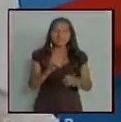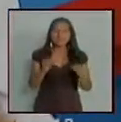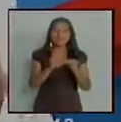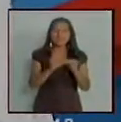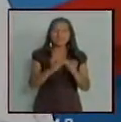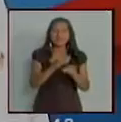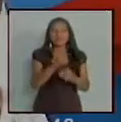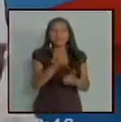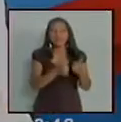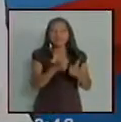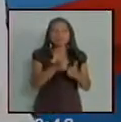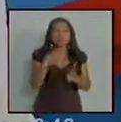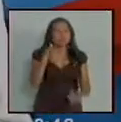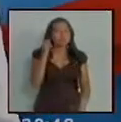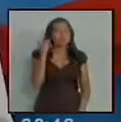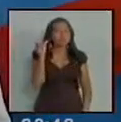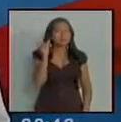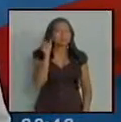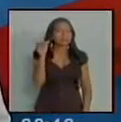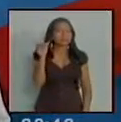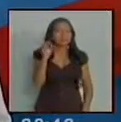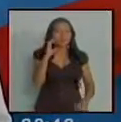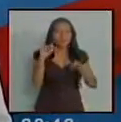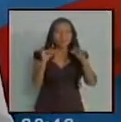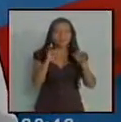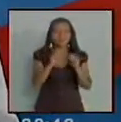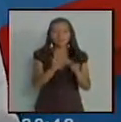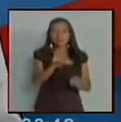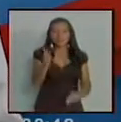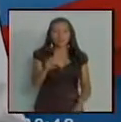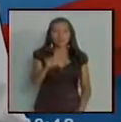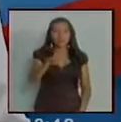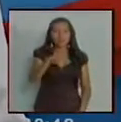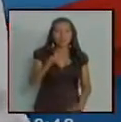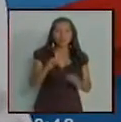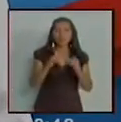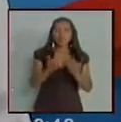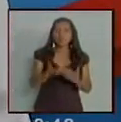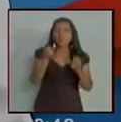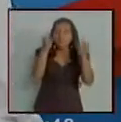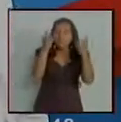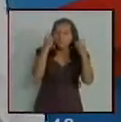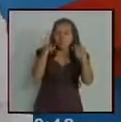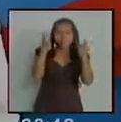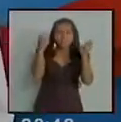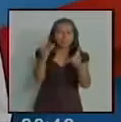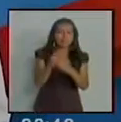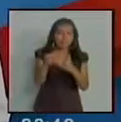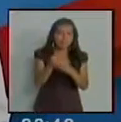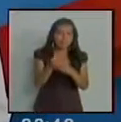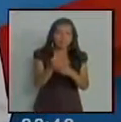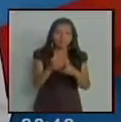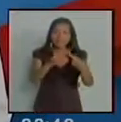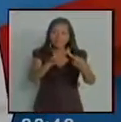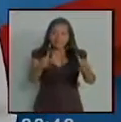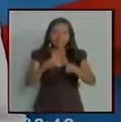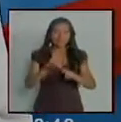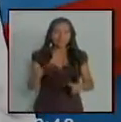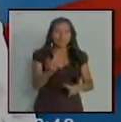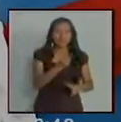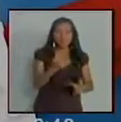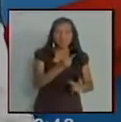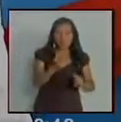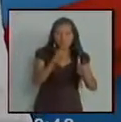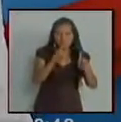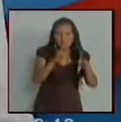sea, la audiometría, cuánto estoy escuchando en sonidos, y la logo audiometría, cuánto estoy entendiendo de la palabra. Entonces, estos dos exámenes juntos